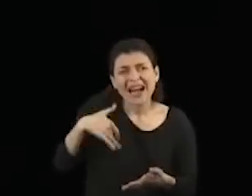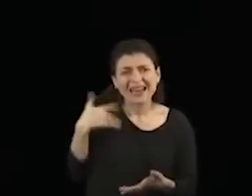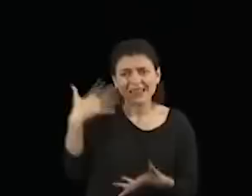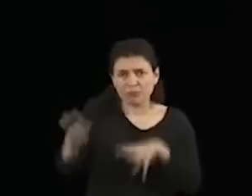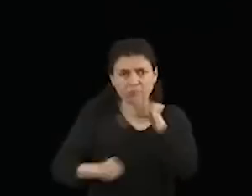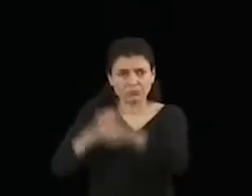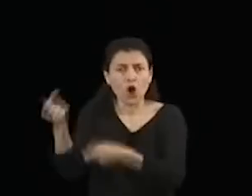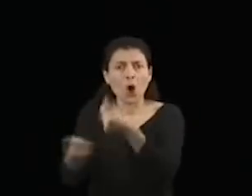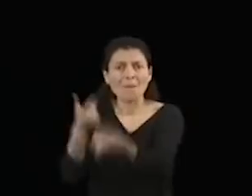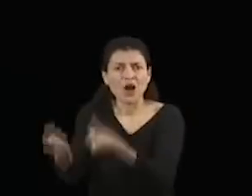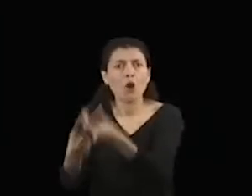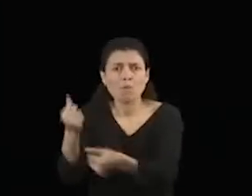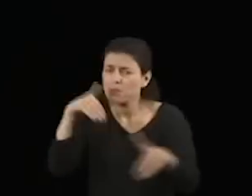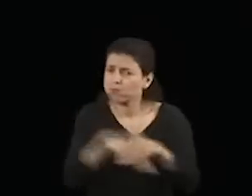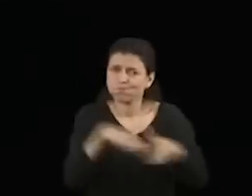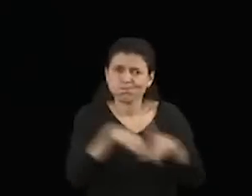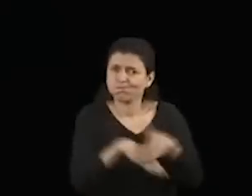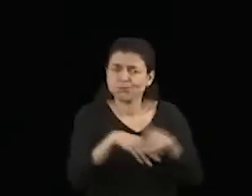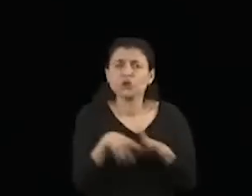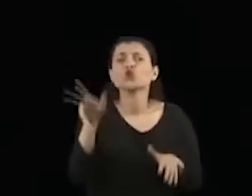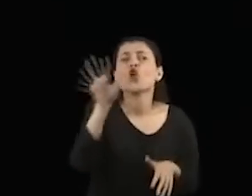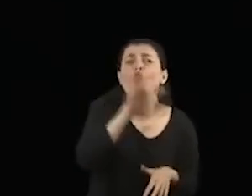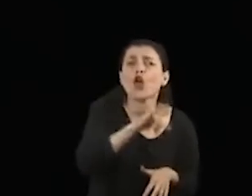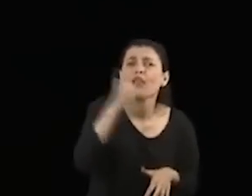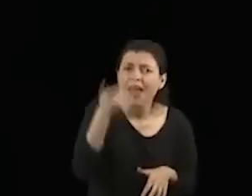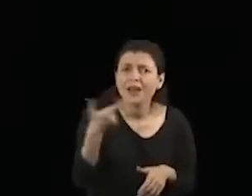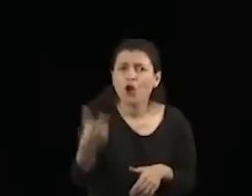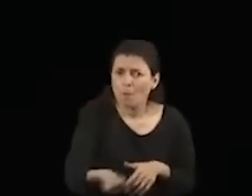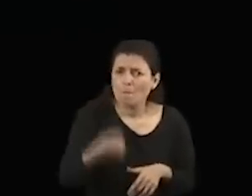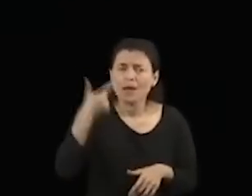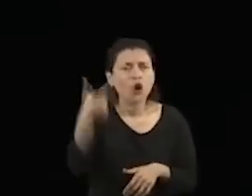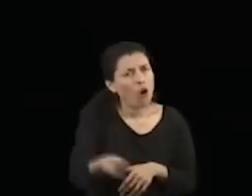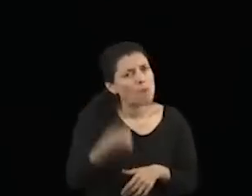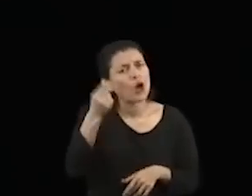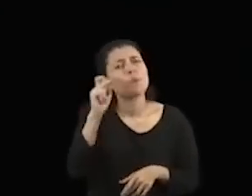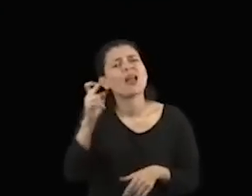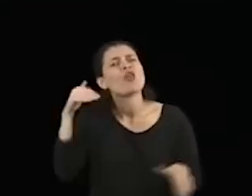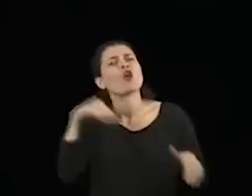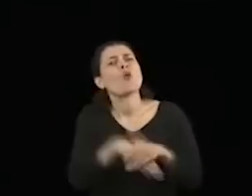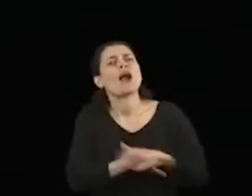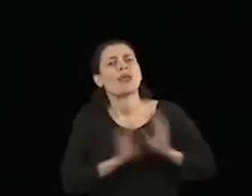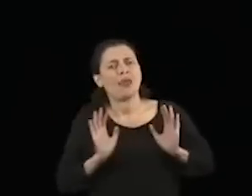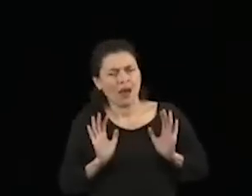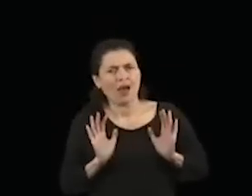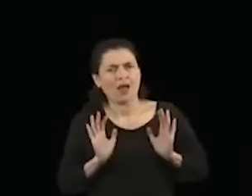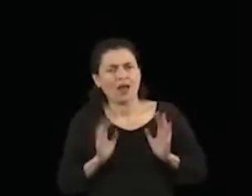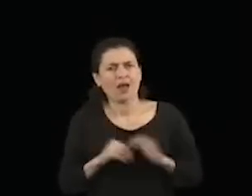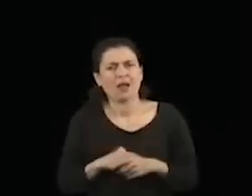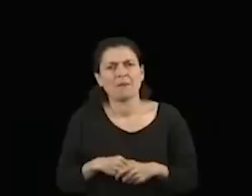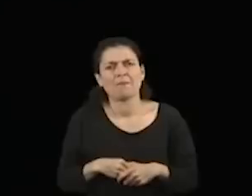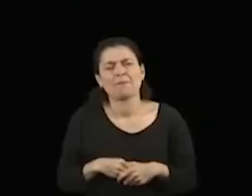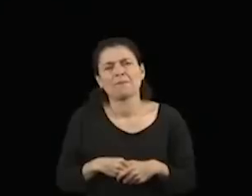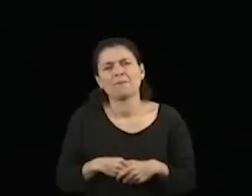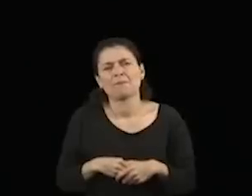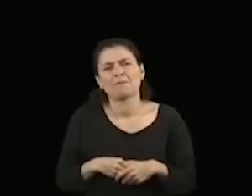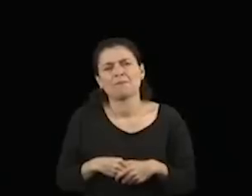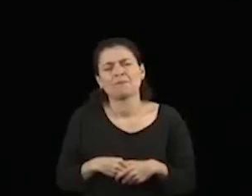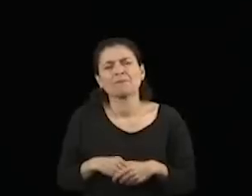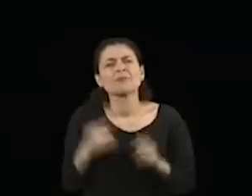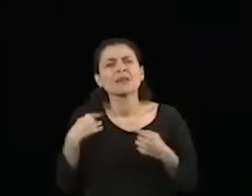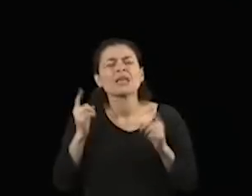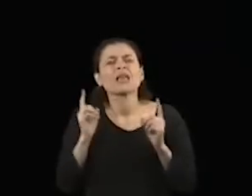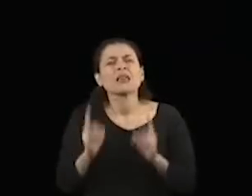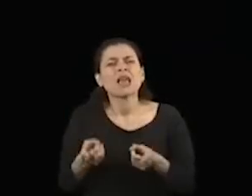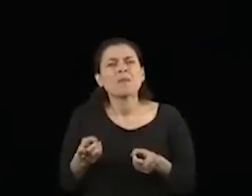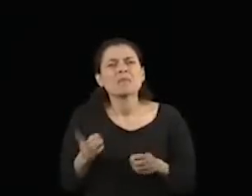Y seguimos comprando dólares todos los días. No solo eso, y ahora también